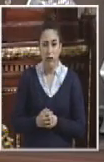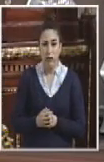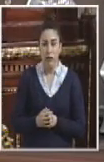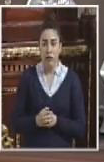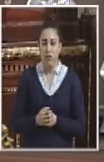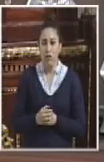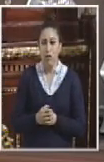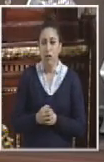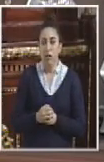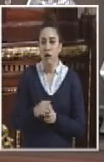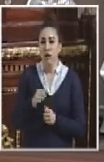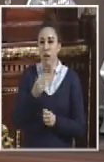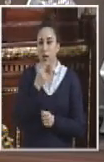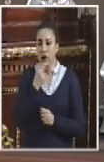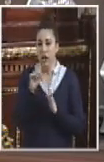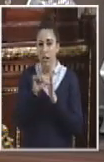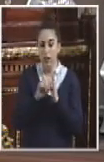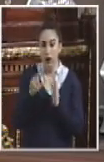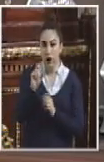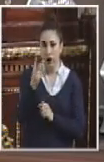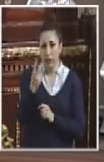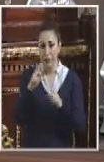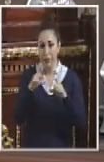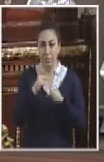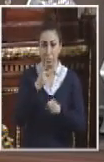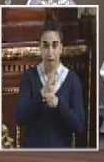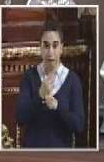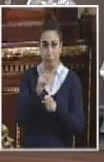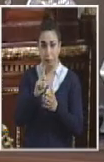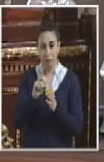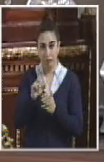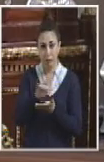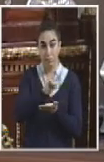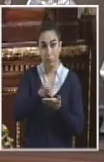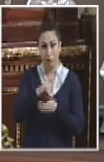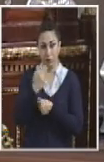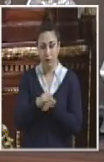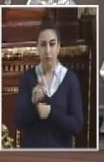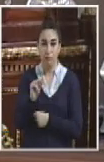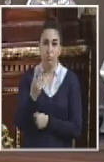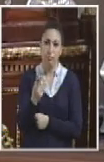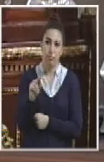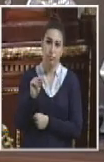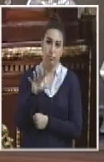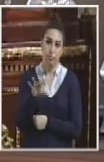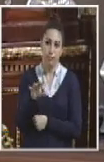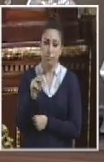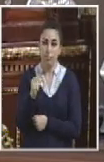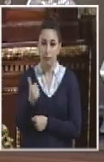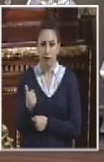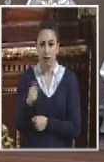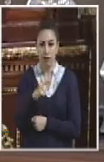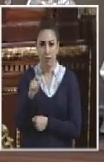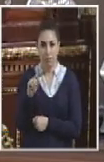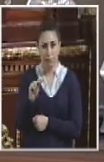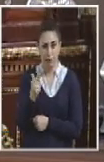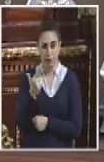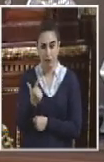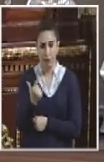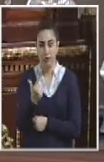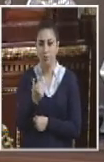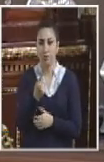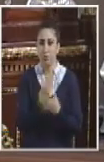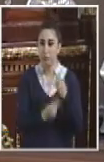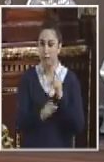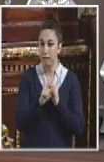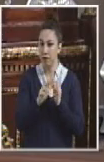los artículos 32, fracciones segunda y trigésima de la Ley Orgánica, 84, 85, 86 y 187 del